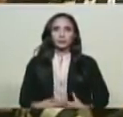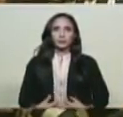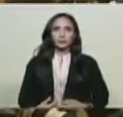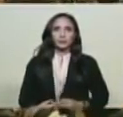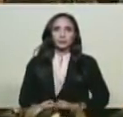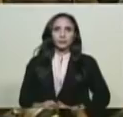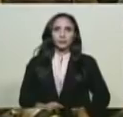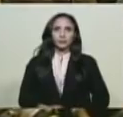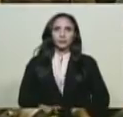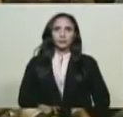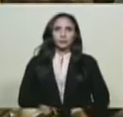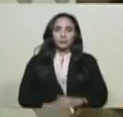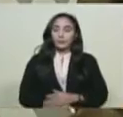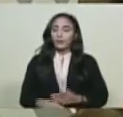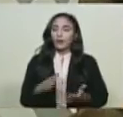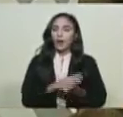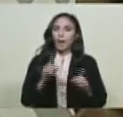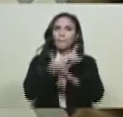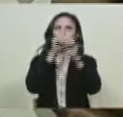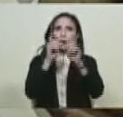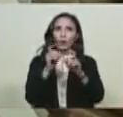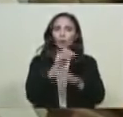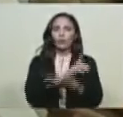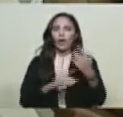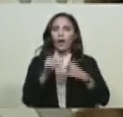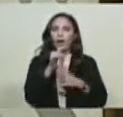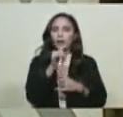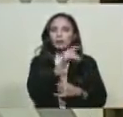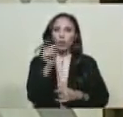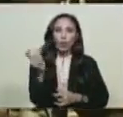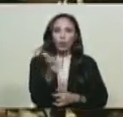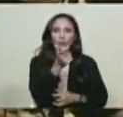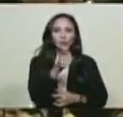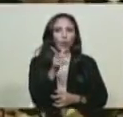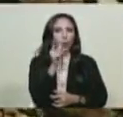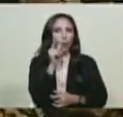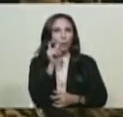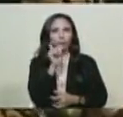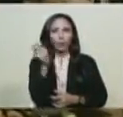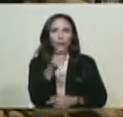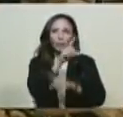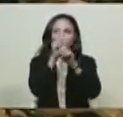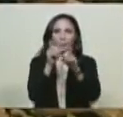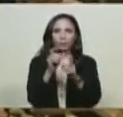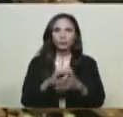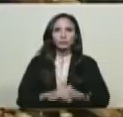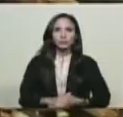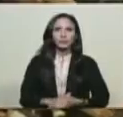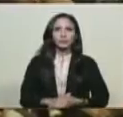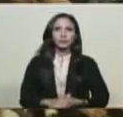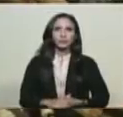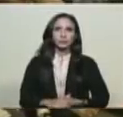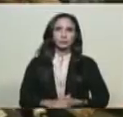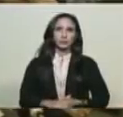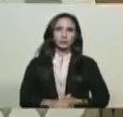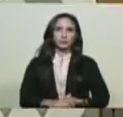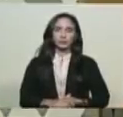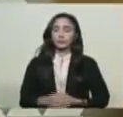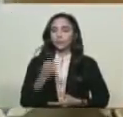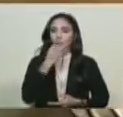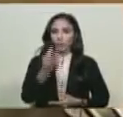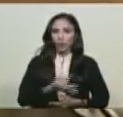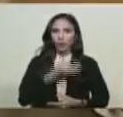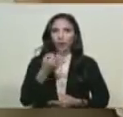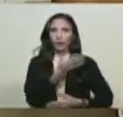La siguiente pregunta la formula Alejandro Carreño por Globovisión. Carreño. Sí, buenas tardes,